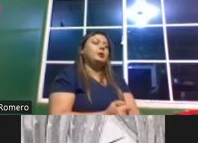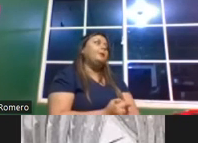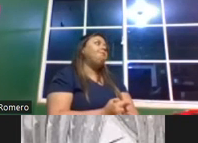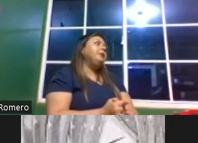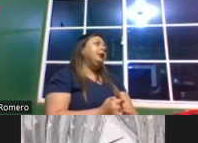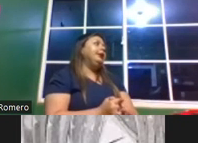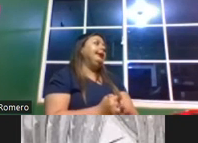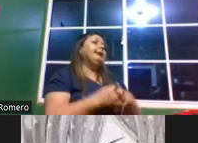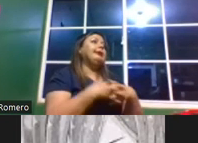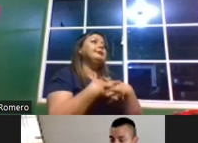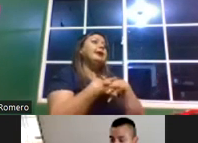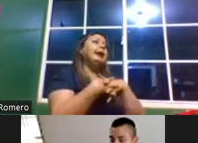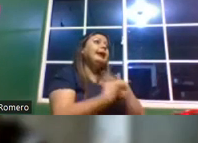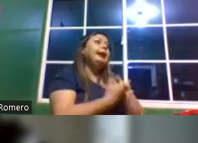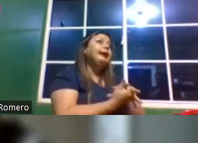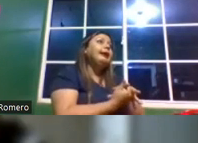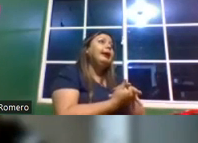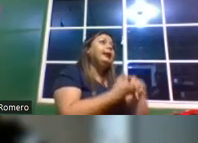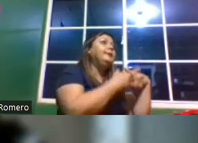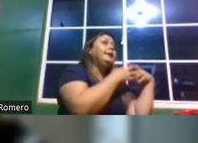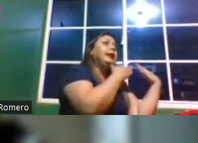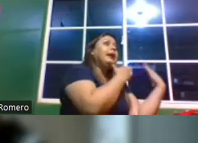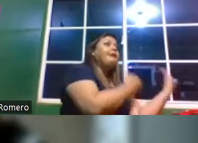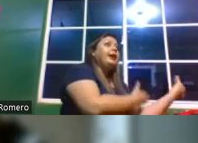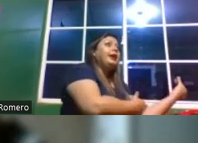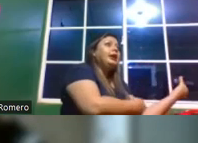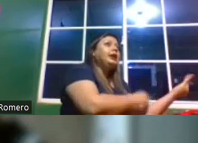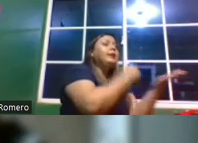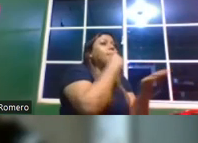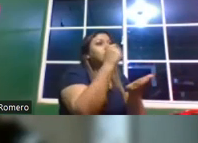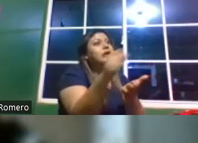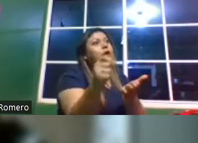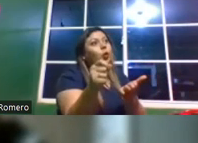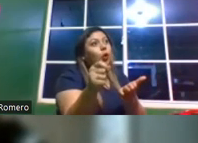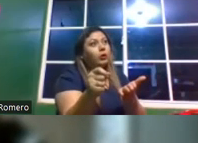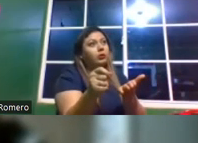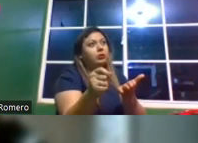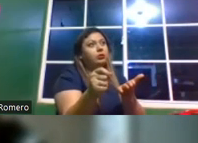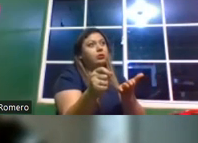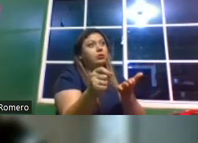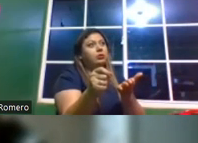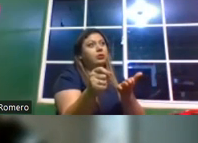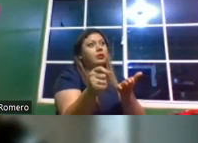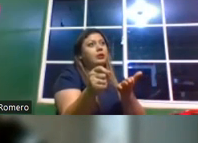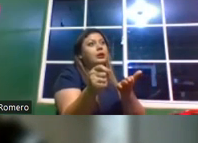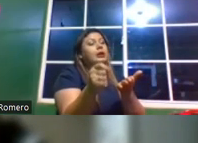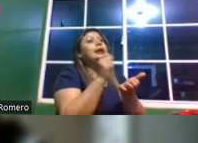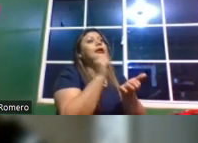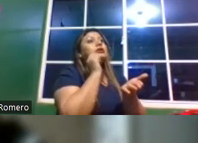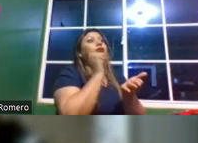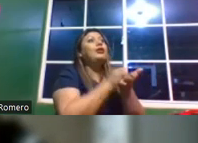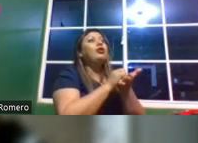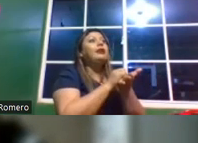¿De cuadro de mando integral, cómo se utiliza? Pues se utiliza en este caso progresivamente, estableciendo objetivos,